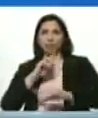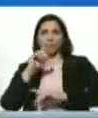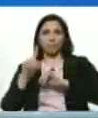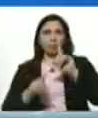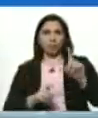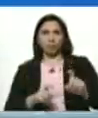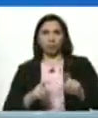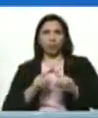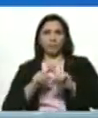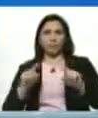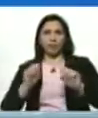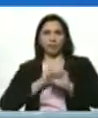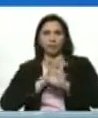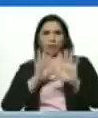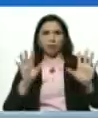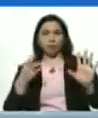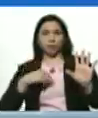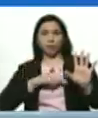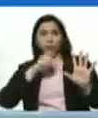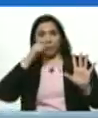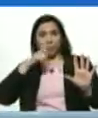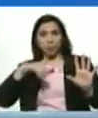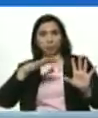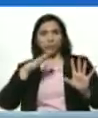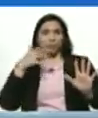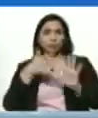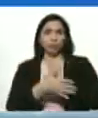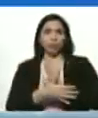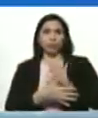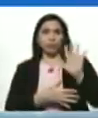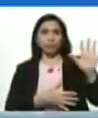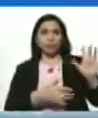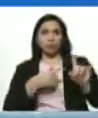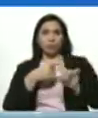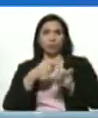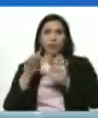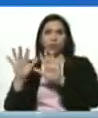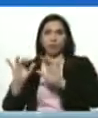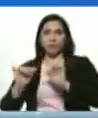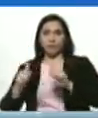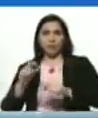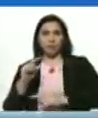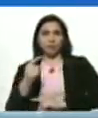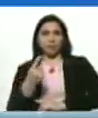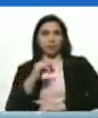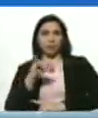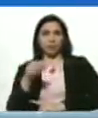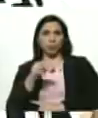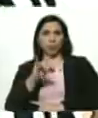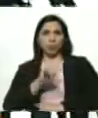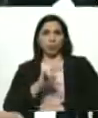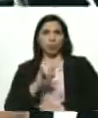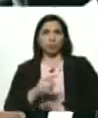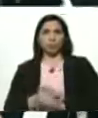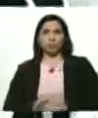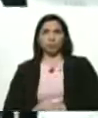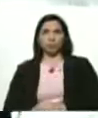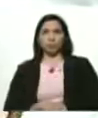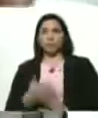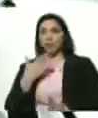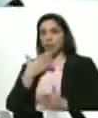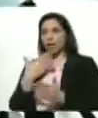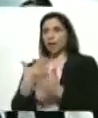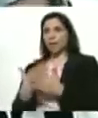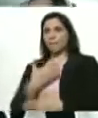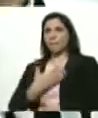para aclararle a nuestro pueblo del 5 más 10 que arranca el lunes primero de junio señora vicepresidenta muchísimas gracias